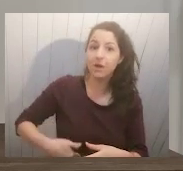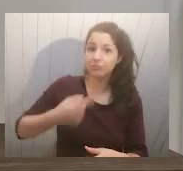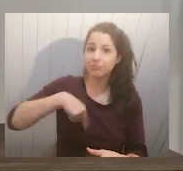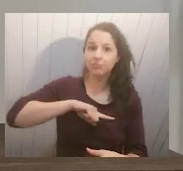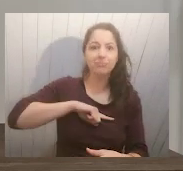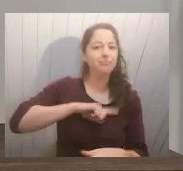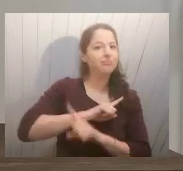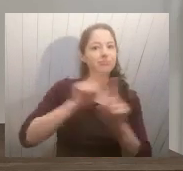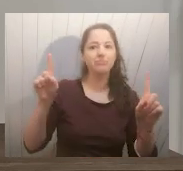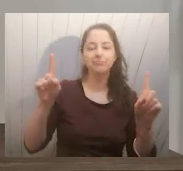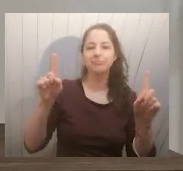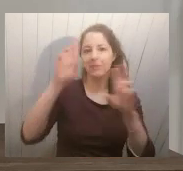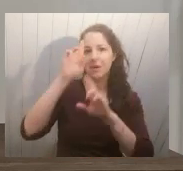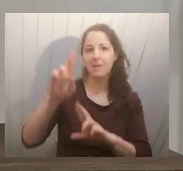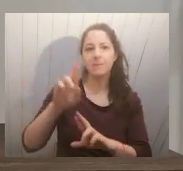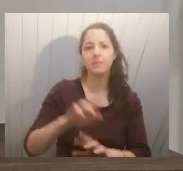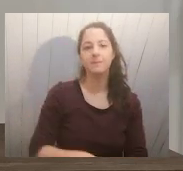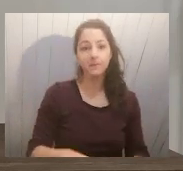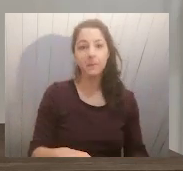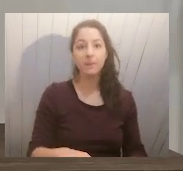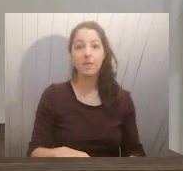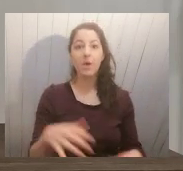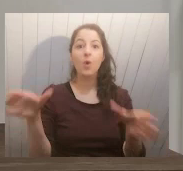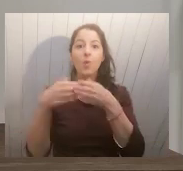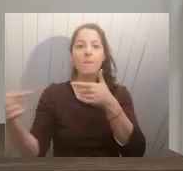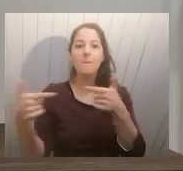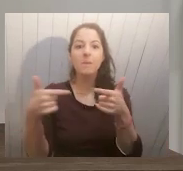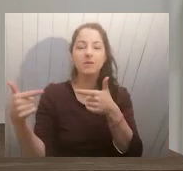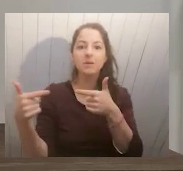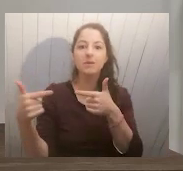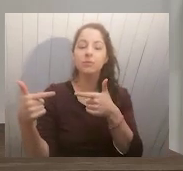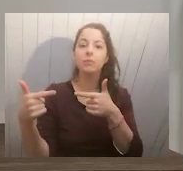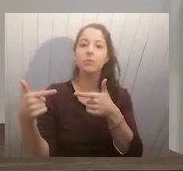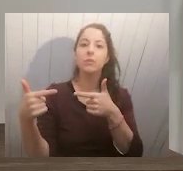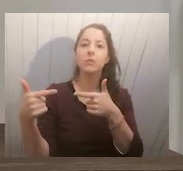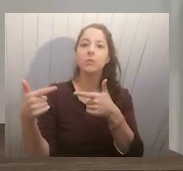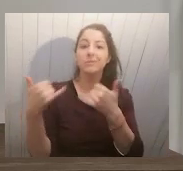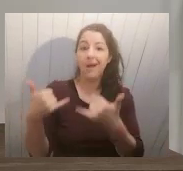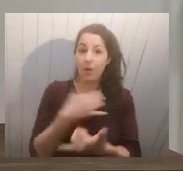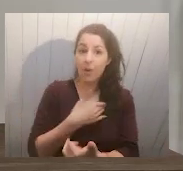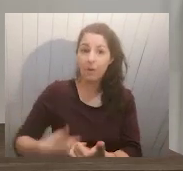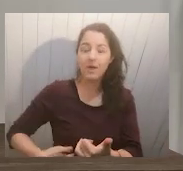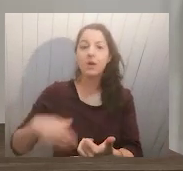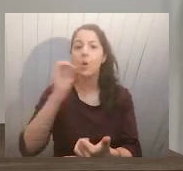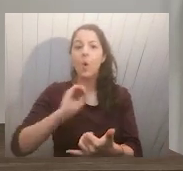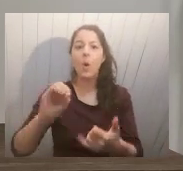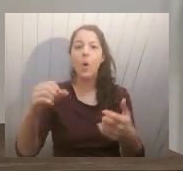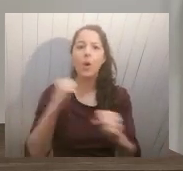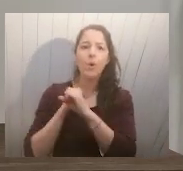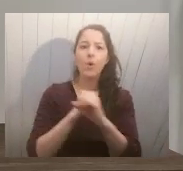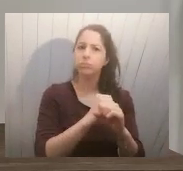No los reconocemos. Los partidos en transición democrática, los del oficialismo, los